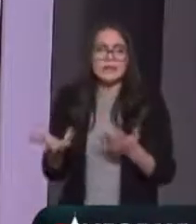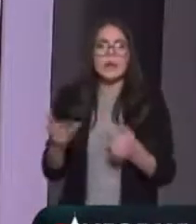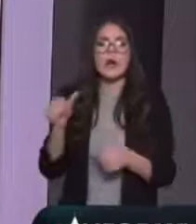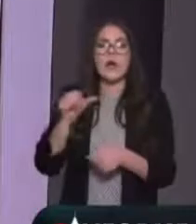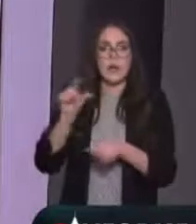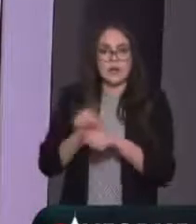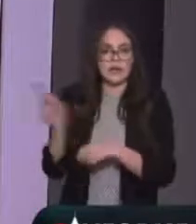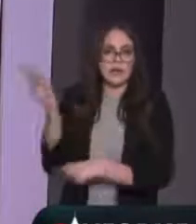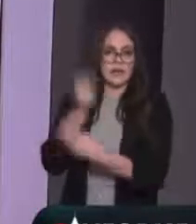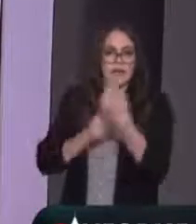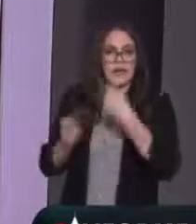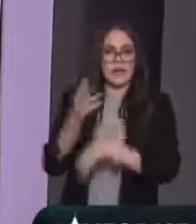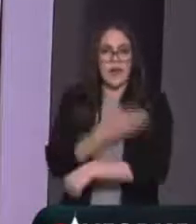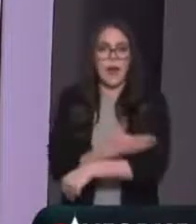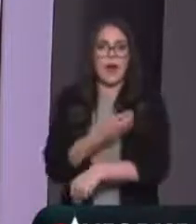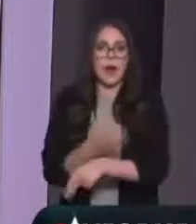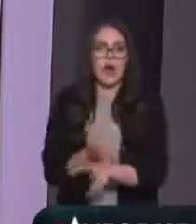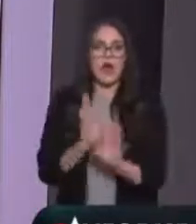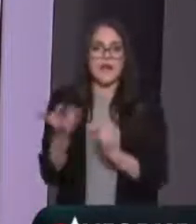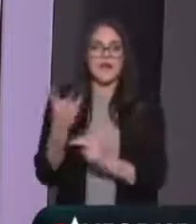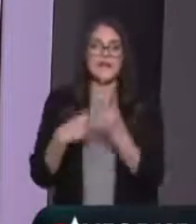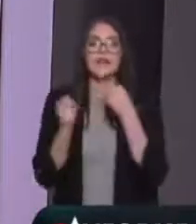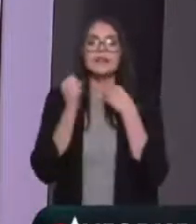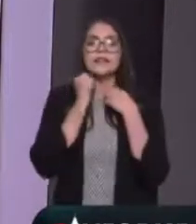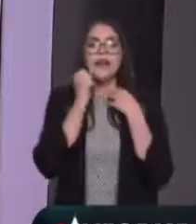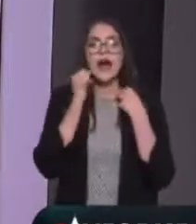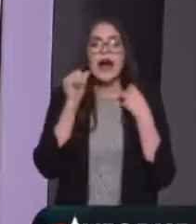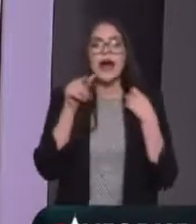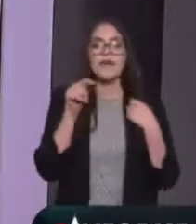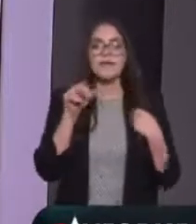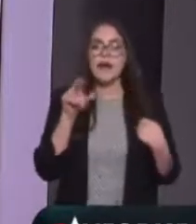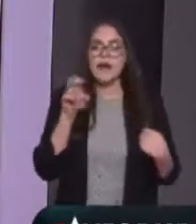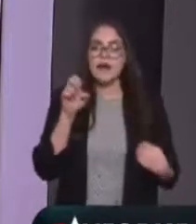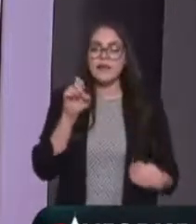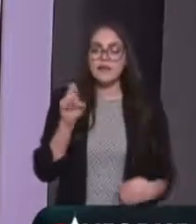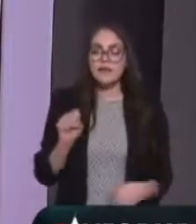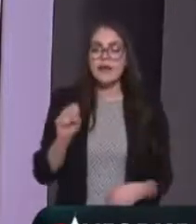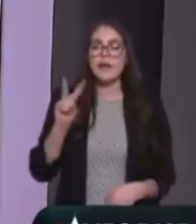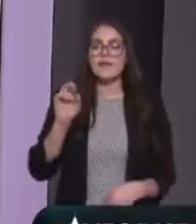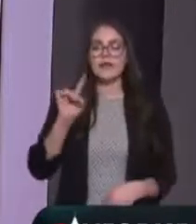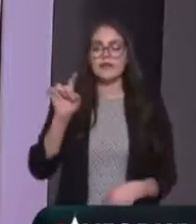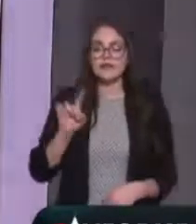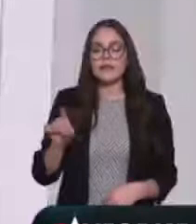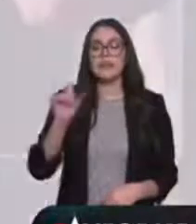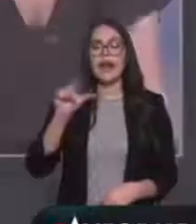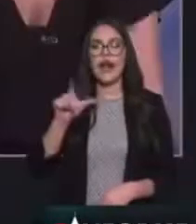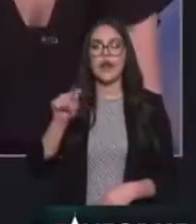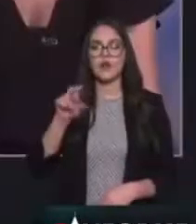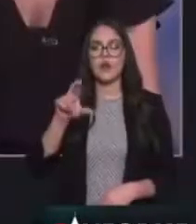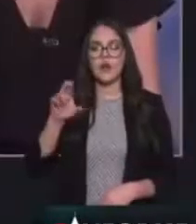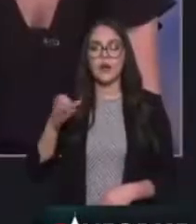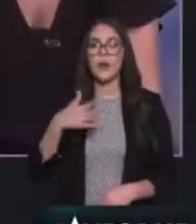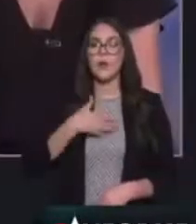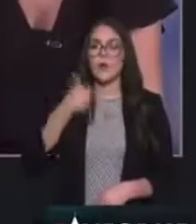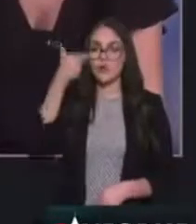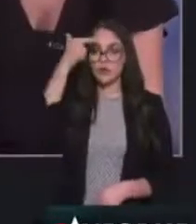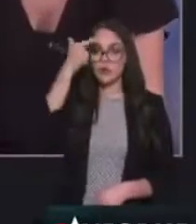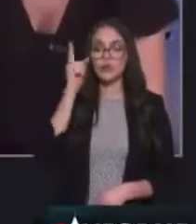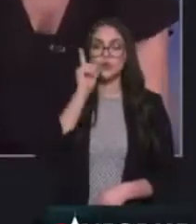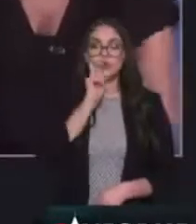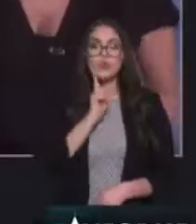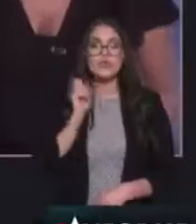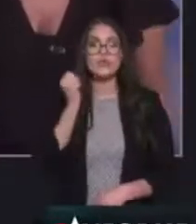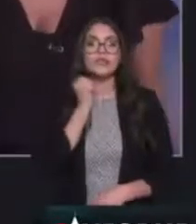estaremos conversando esta noche y ya está con nosotros la senadora Antares Vázquez Alatorre y le damos la bienvenida. Muy buenas noches,